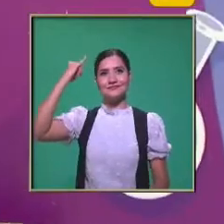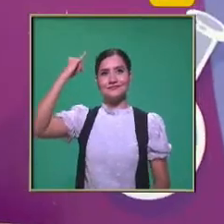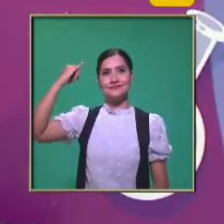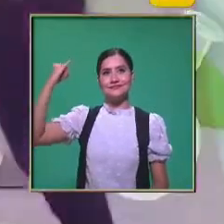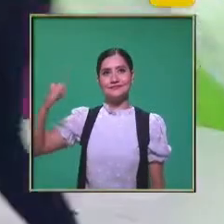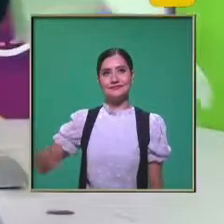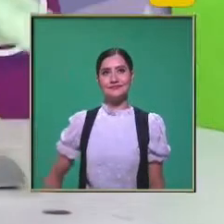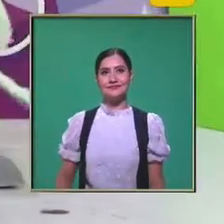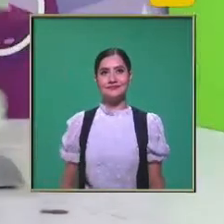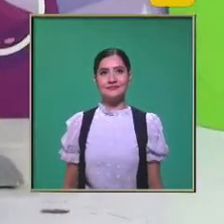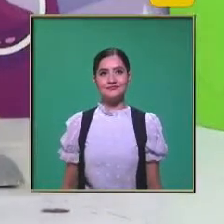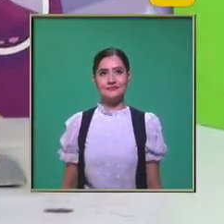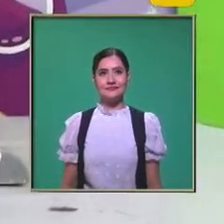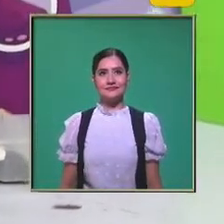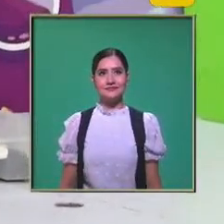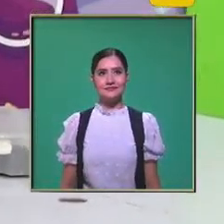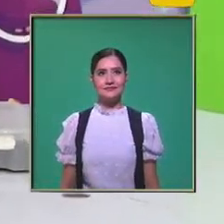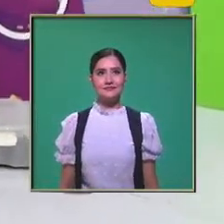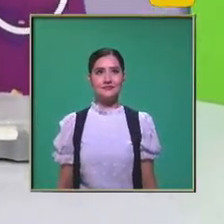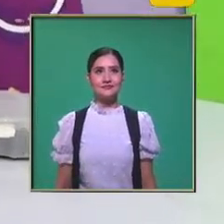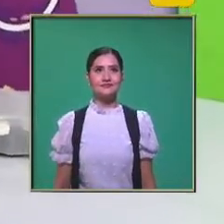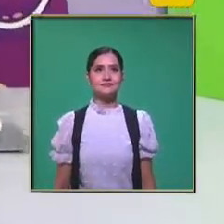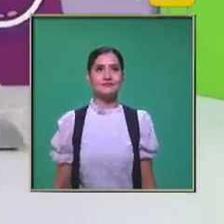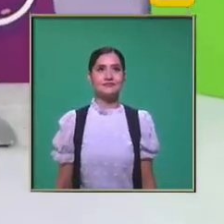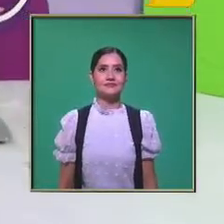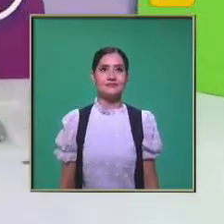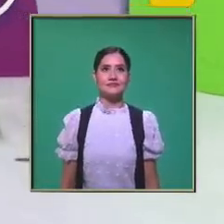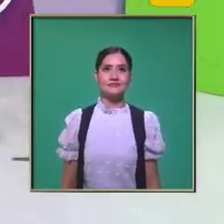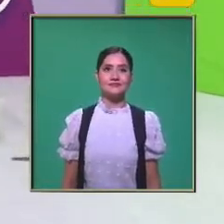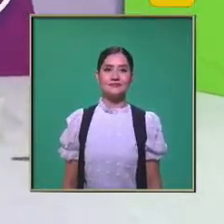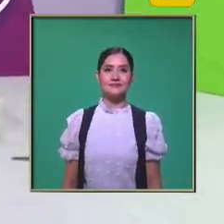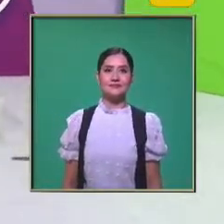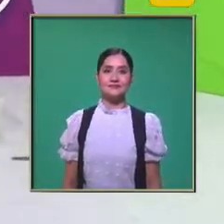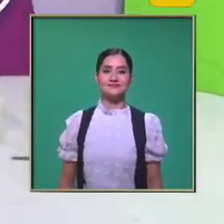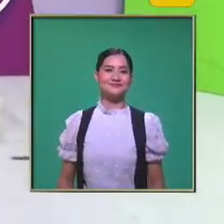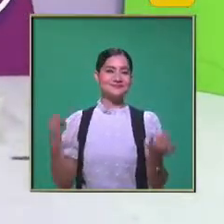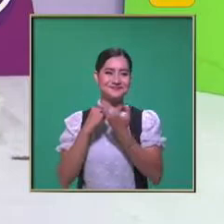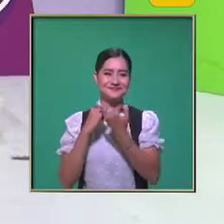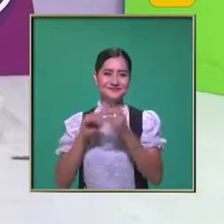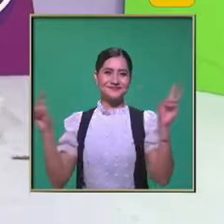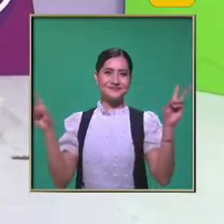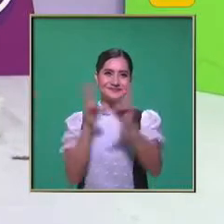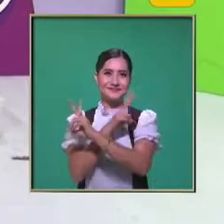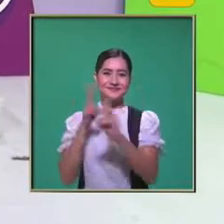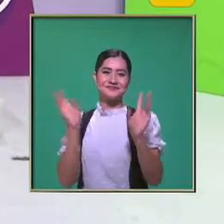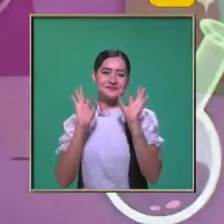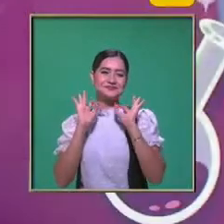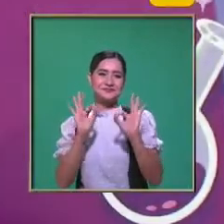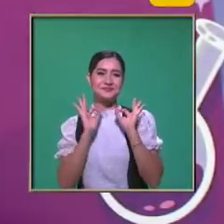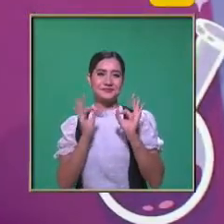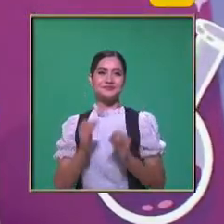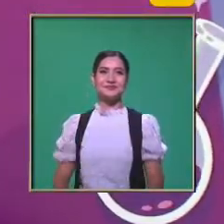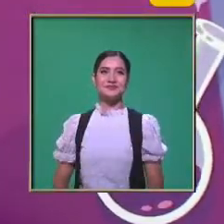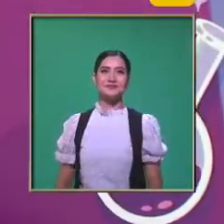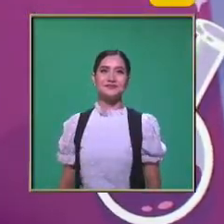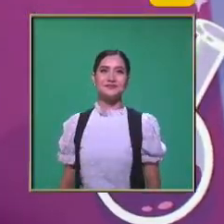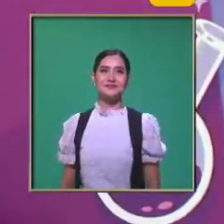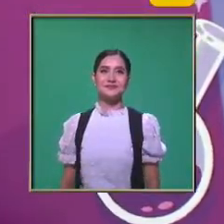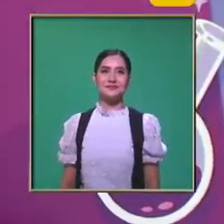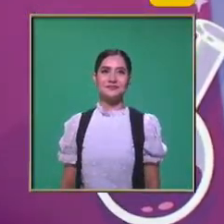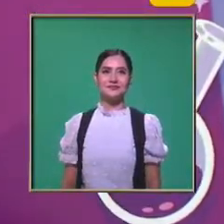para que te dé el aire. Para acá, mire. Mira, también con el ventilador, ahí va volando. Te estoy tapando. Para el otro lado.